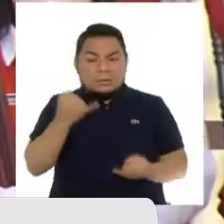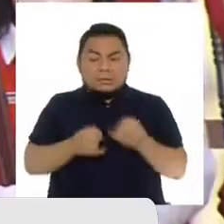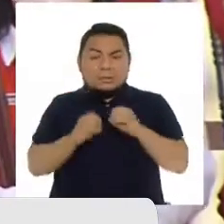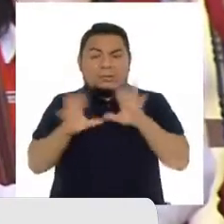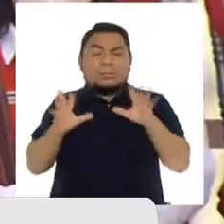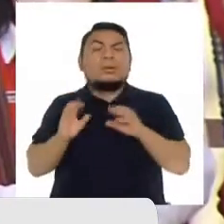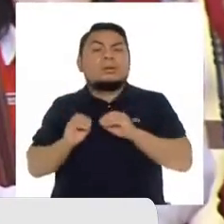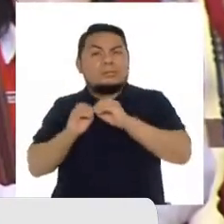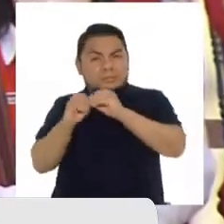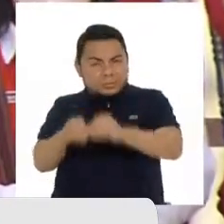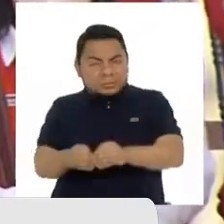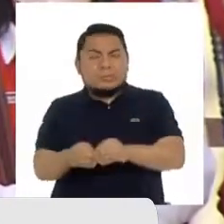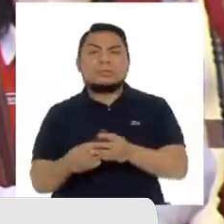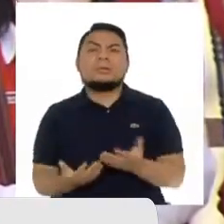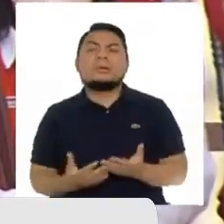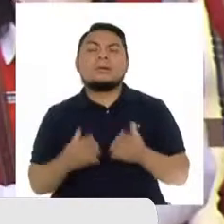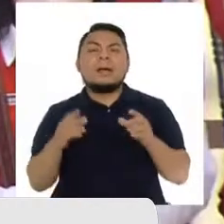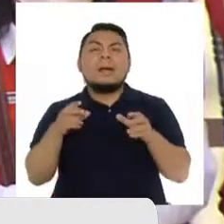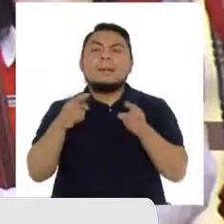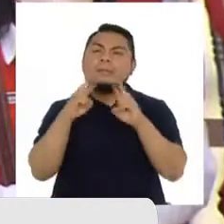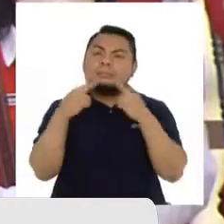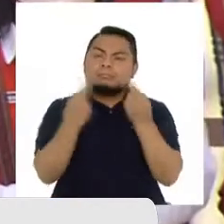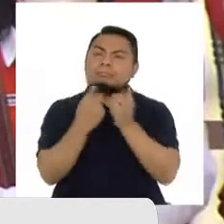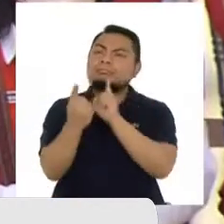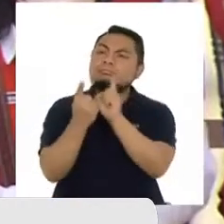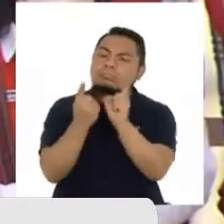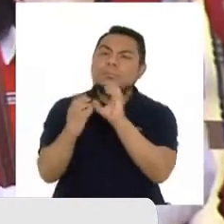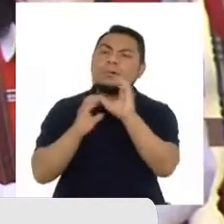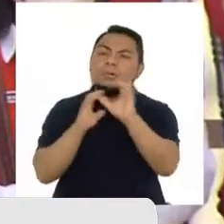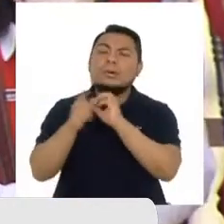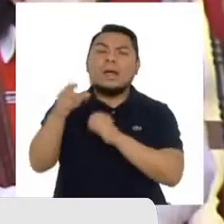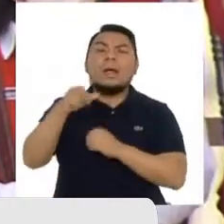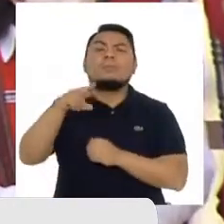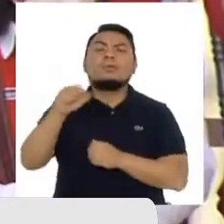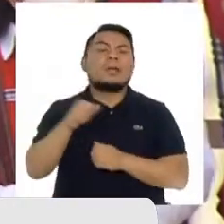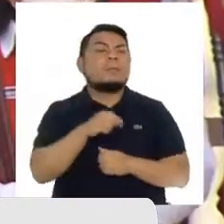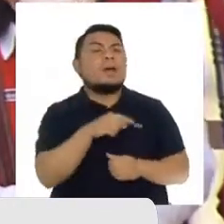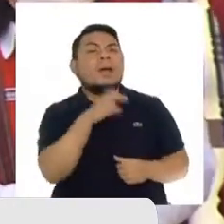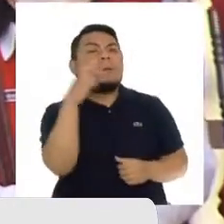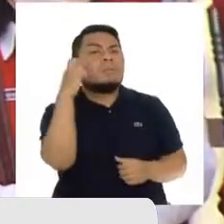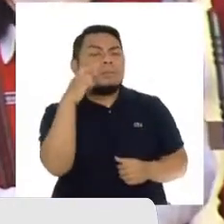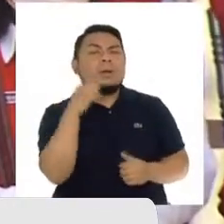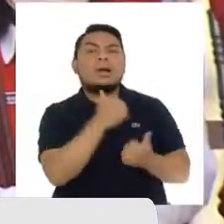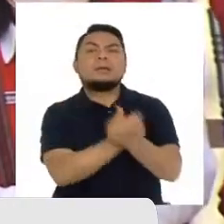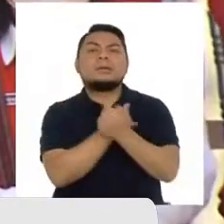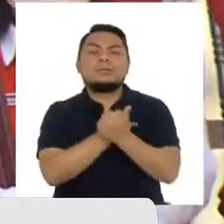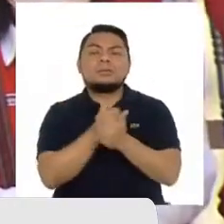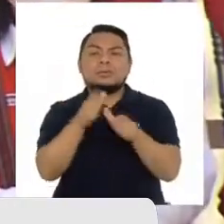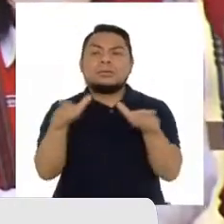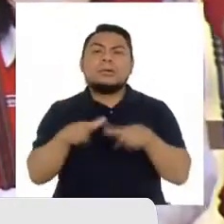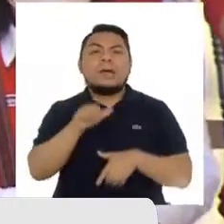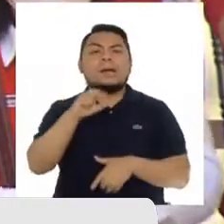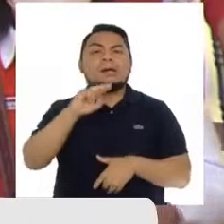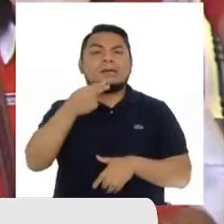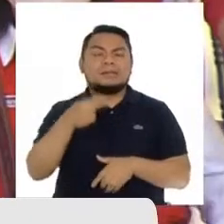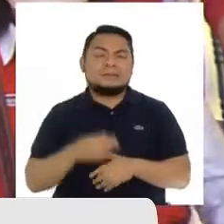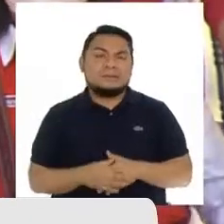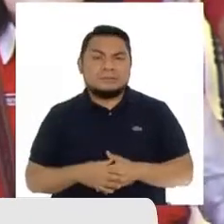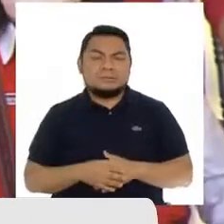instalar mesas de diálogo en apurímac ayacucho y en la región de ancash